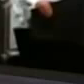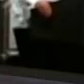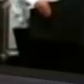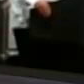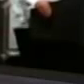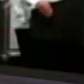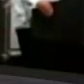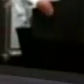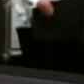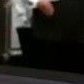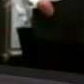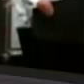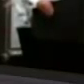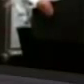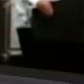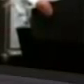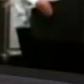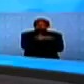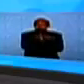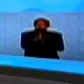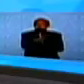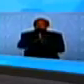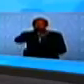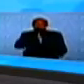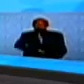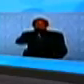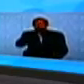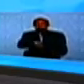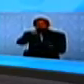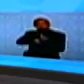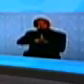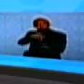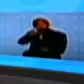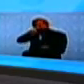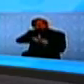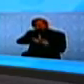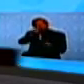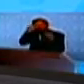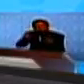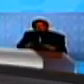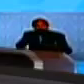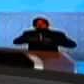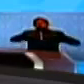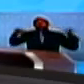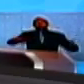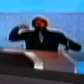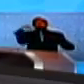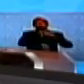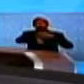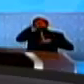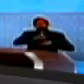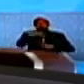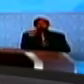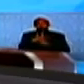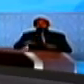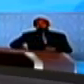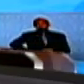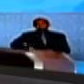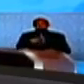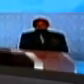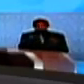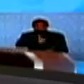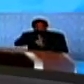señora Sansores. Entonces, ante la ofensa y la ocurrencia, porque la ofensa, pues solamente en una voz que